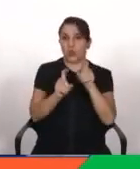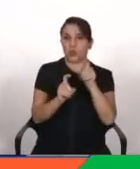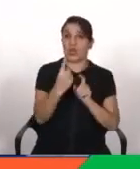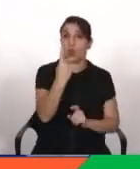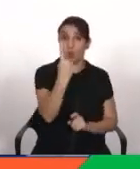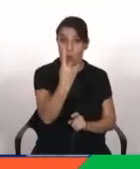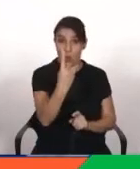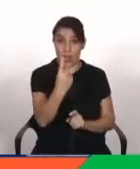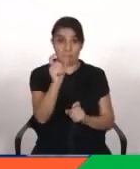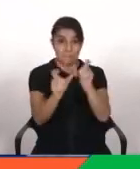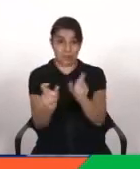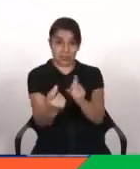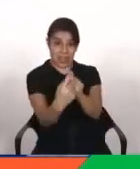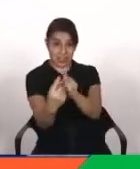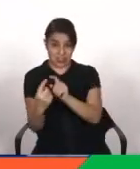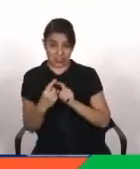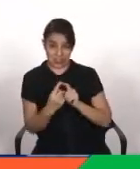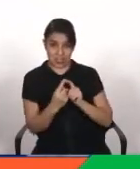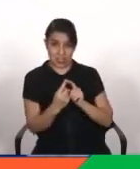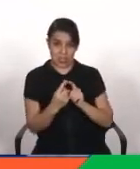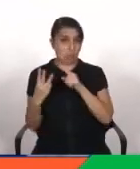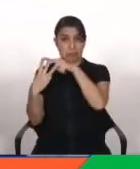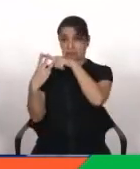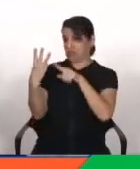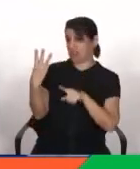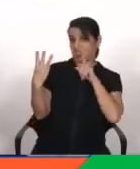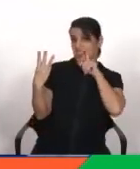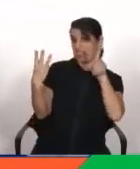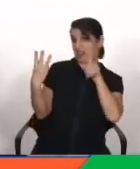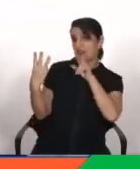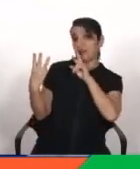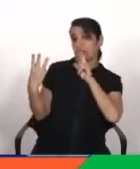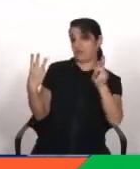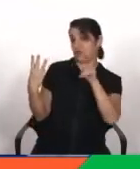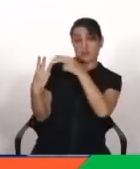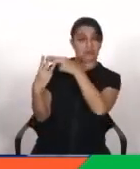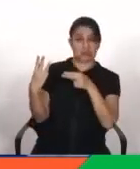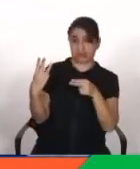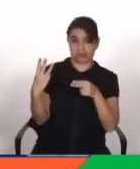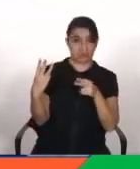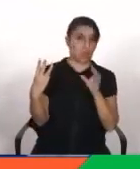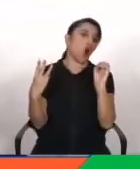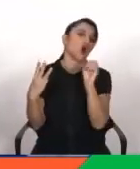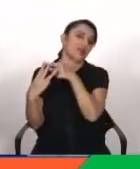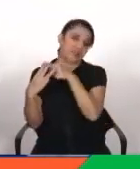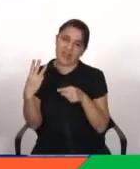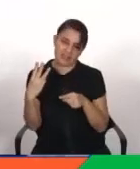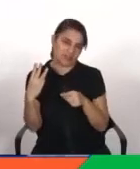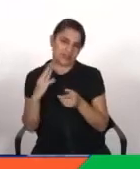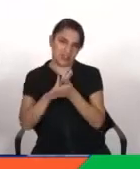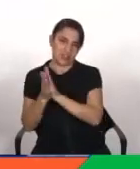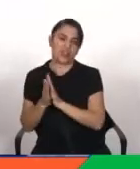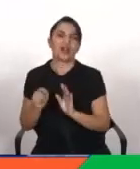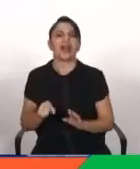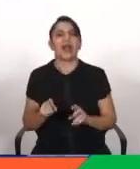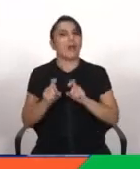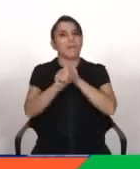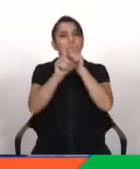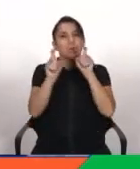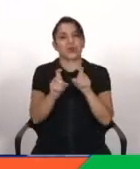público, y cualquiera de ustedes tres puede elegir responderla, o las tres si quieren, que es, pregunta de Chile es